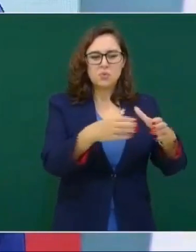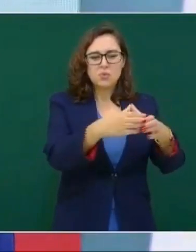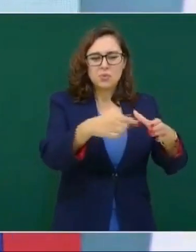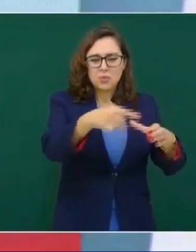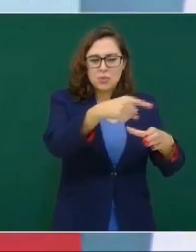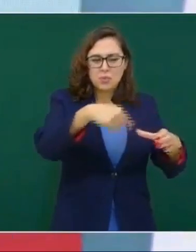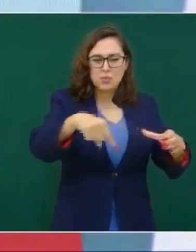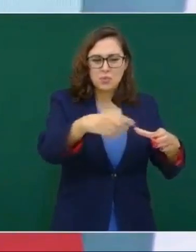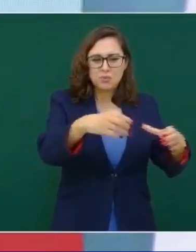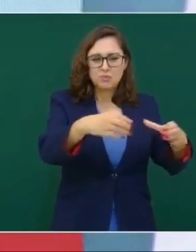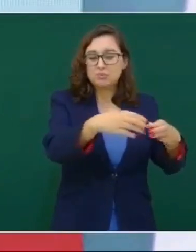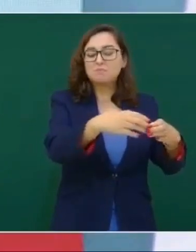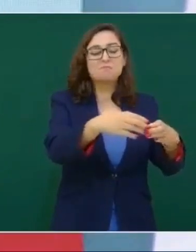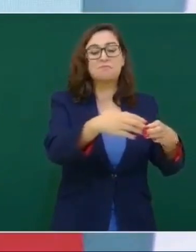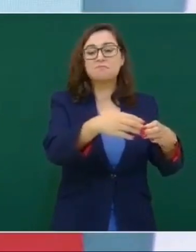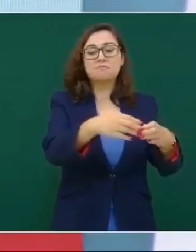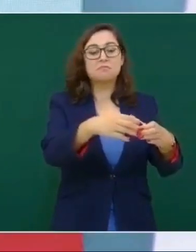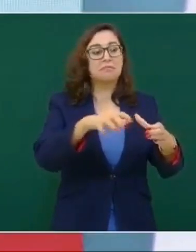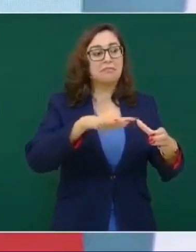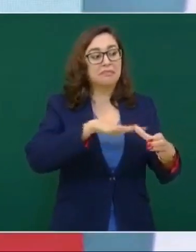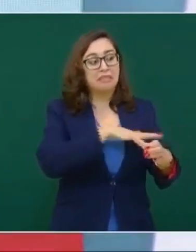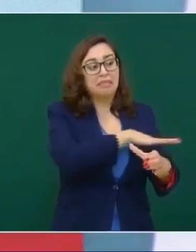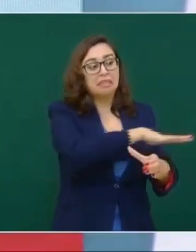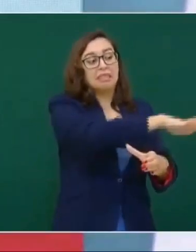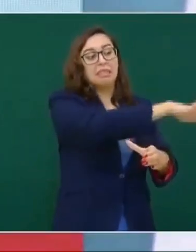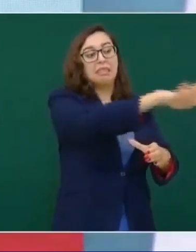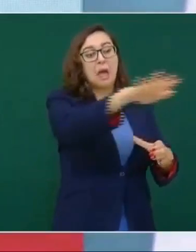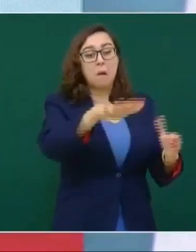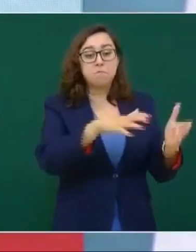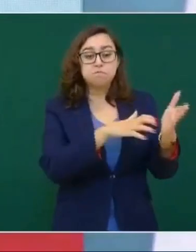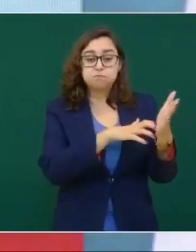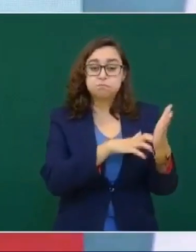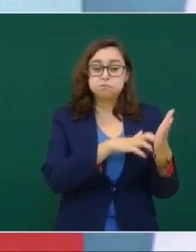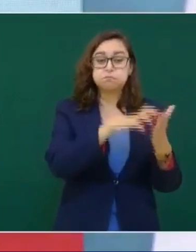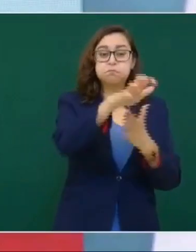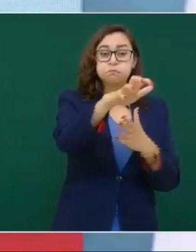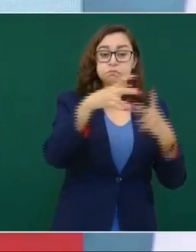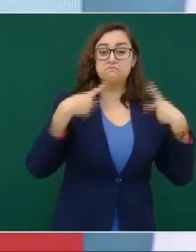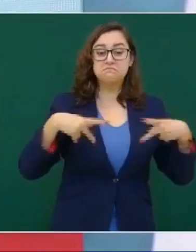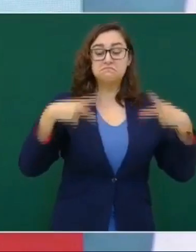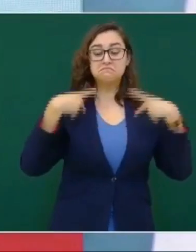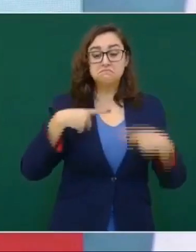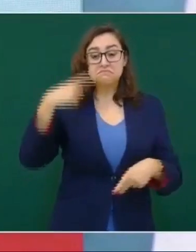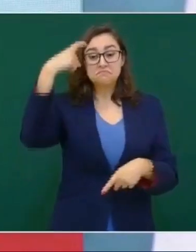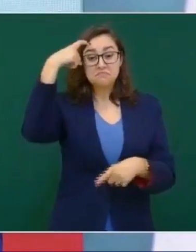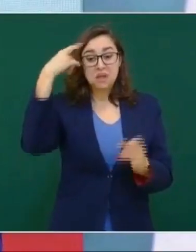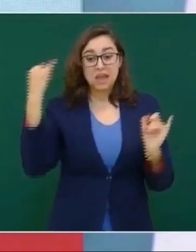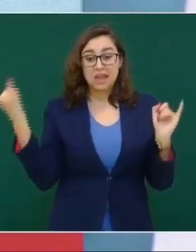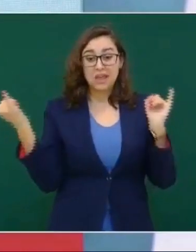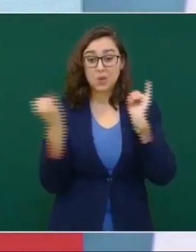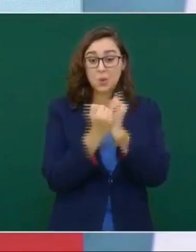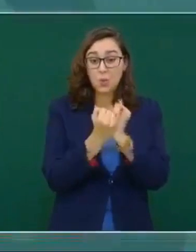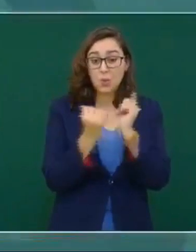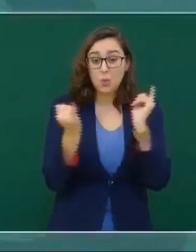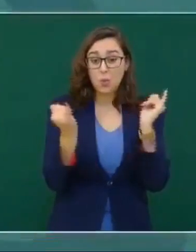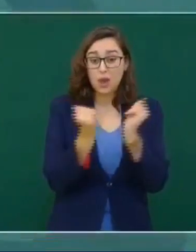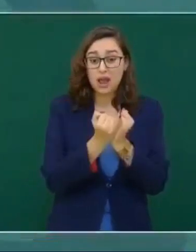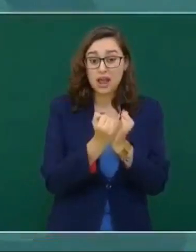son millones que piensan así en nuestro país. Es un